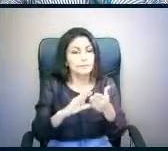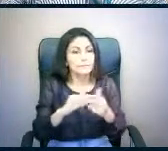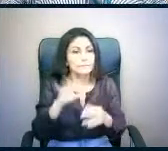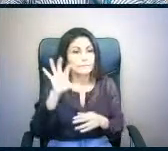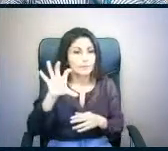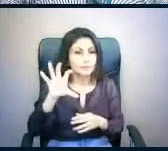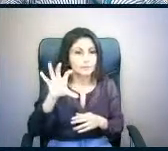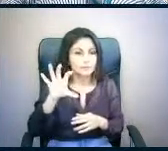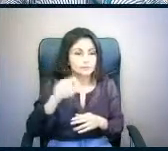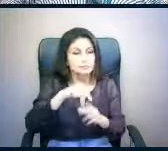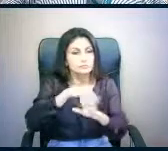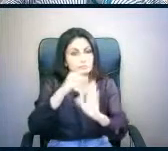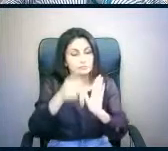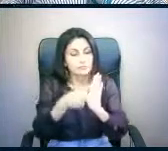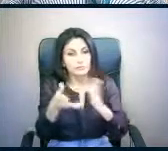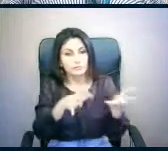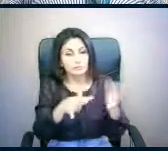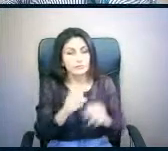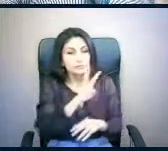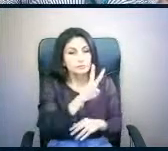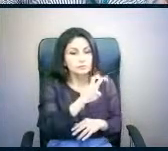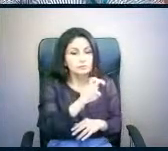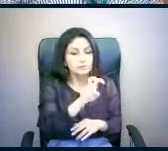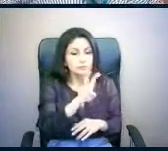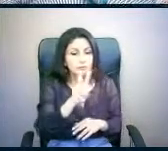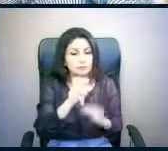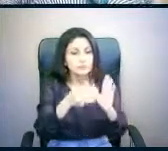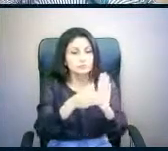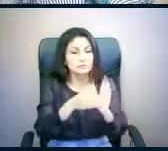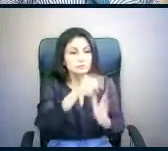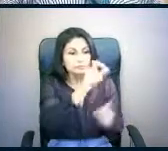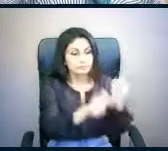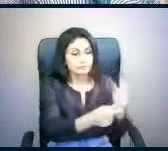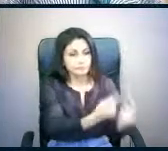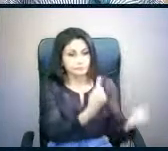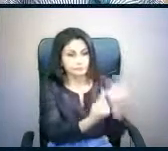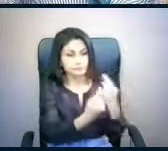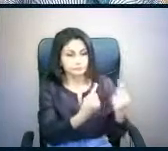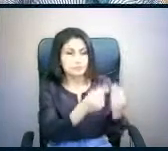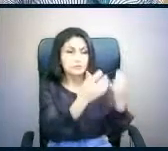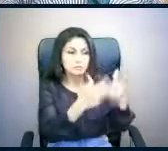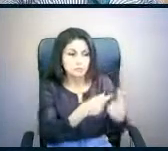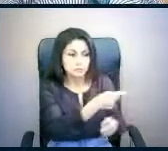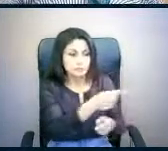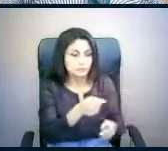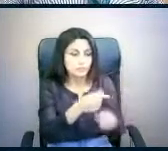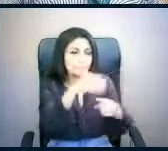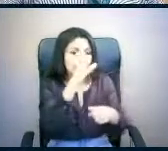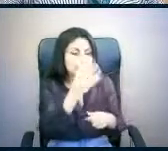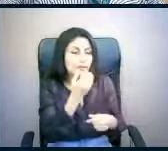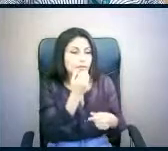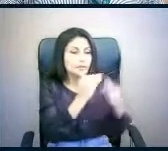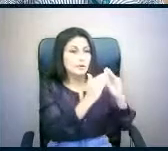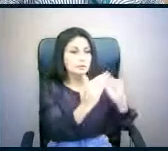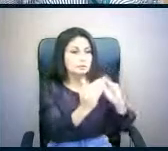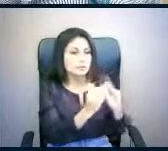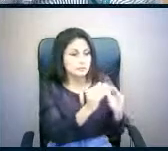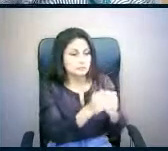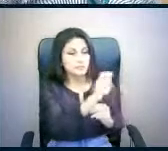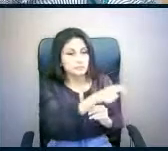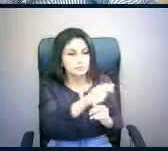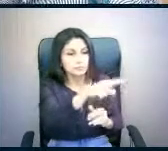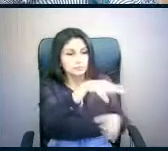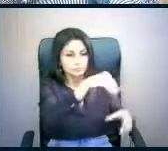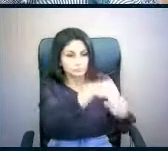de 470.000 clientes, que se clasifican principalmente como clientes residenciales y